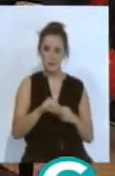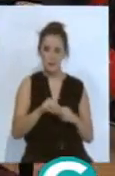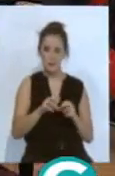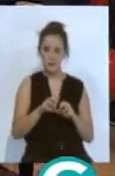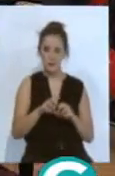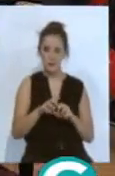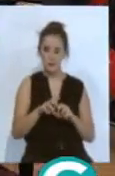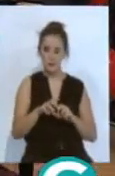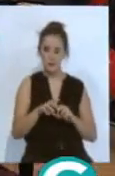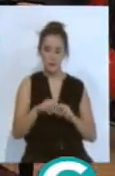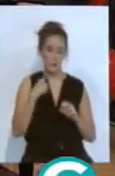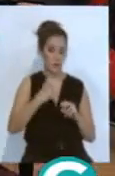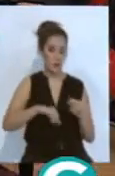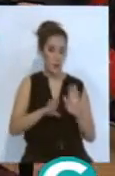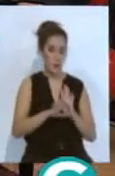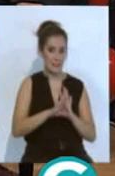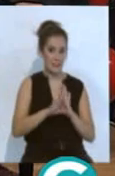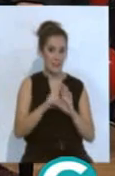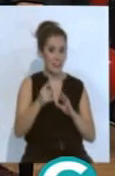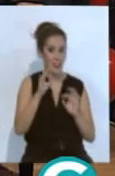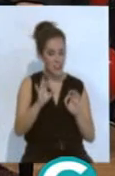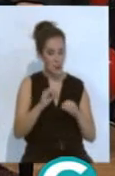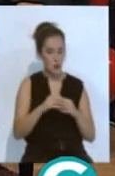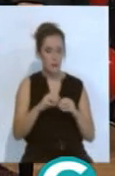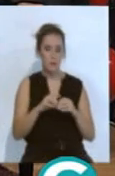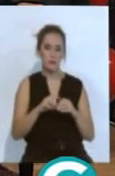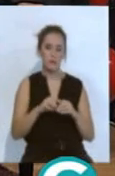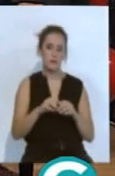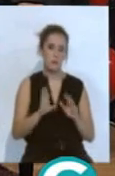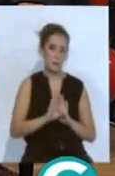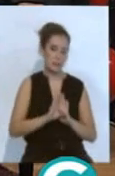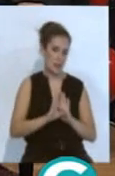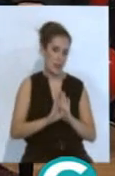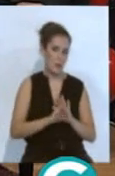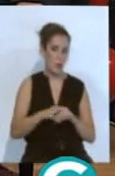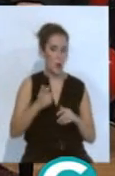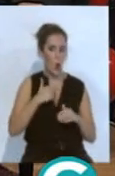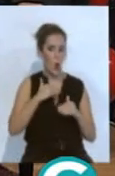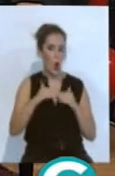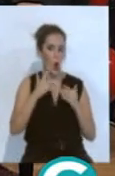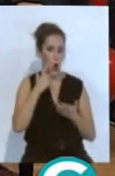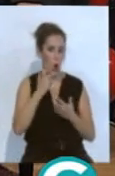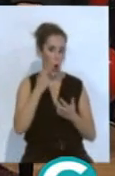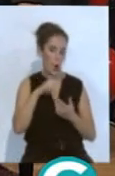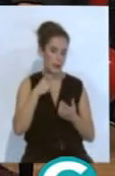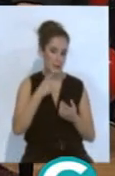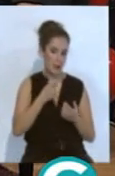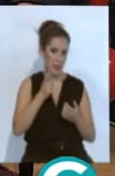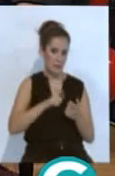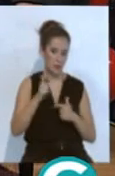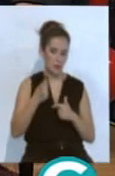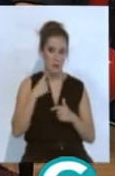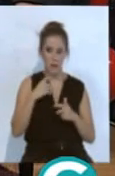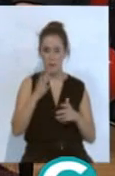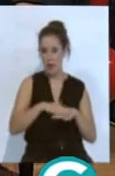nosotros lo que mantenemos es eso. No es mantener la obra y eso para la gente, pero para nosotros